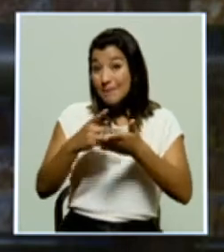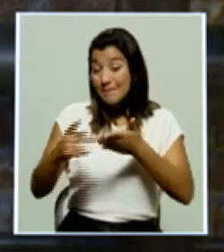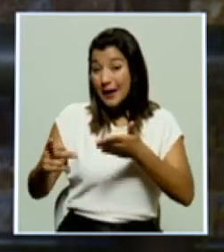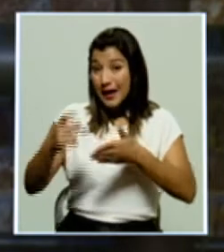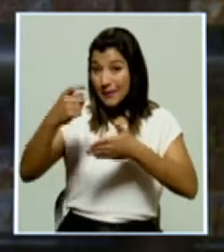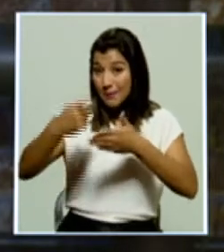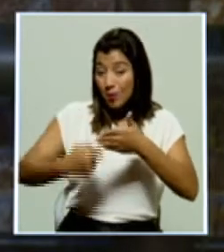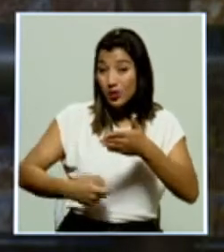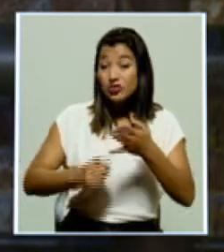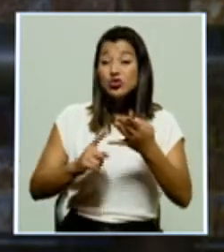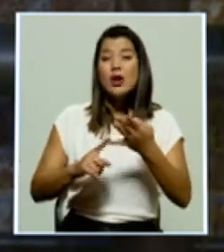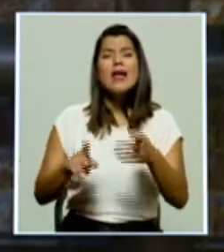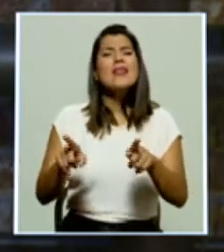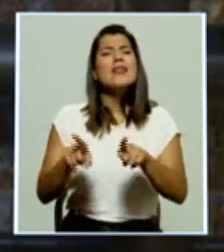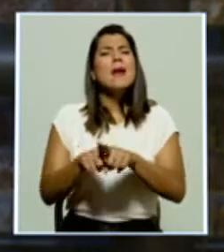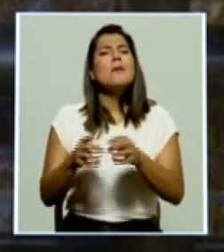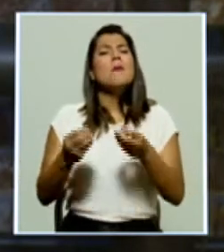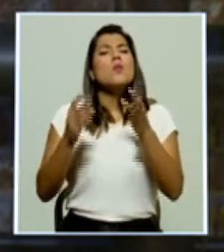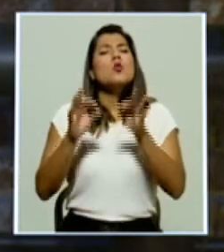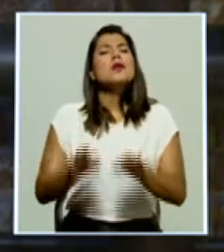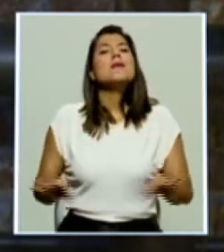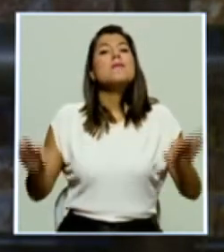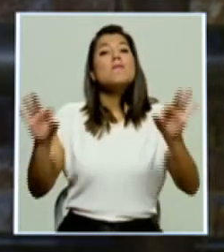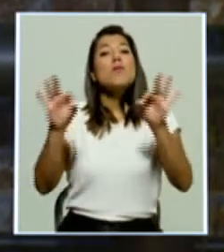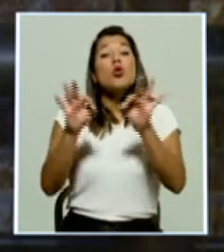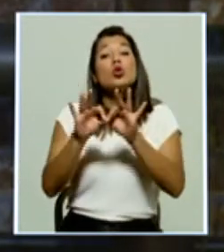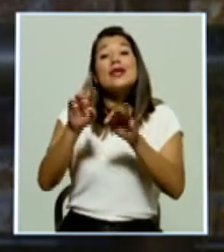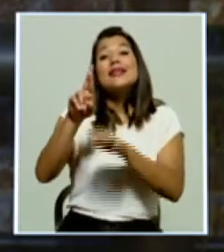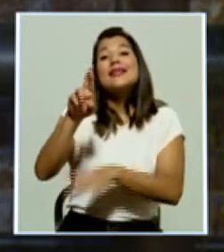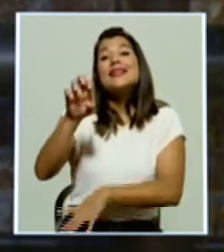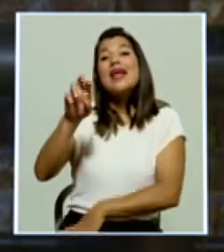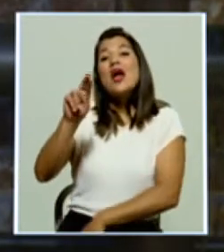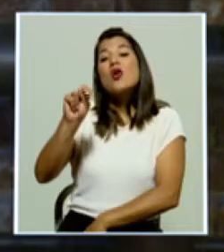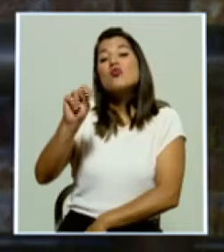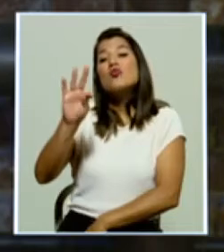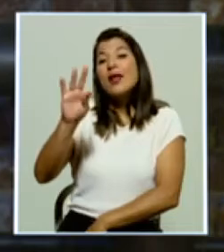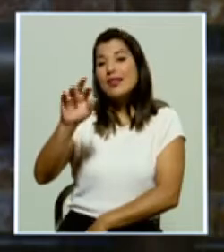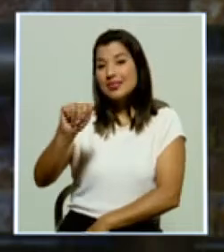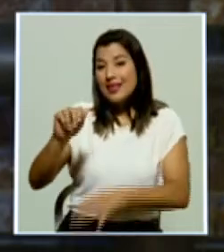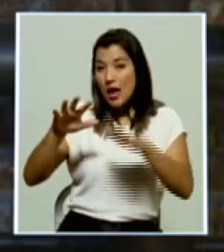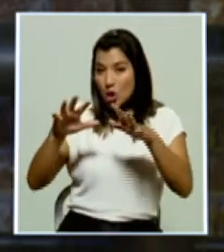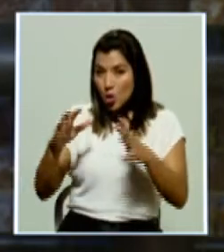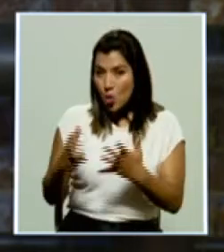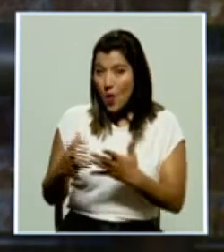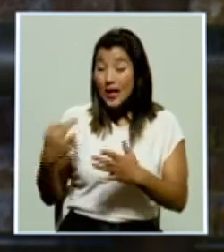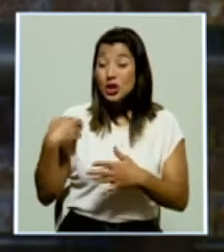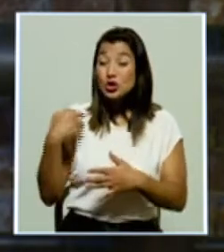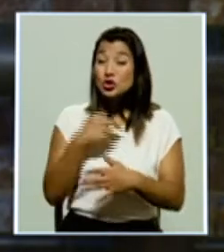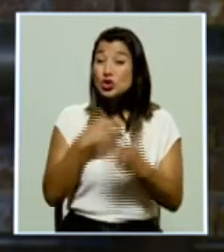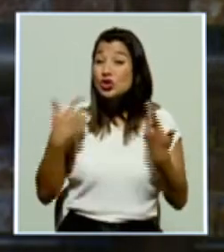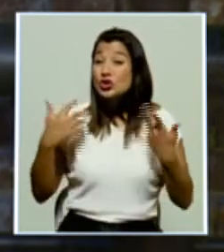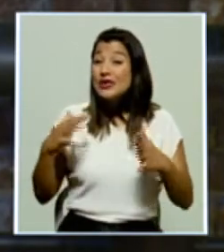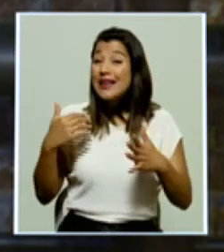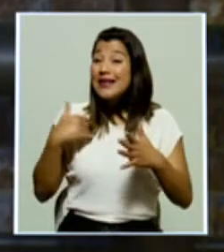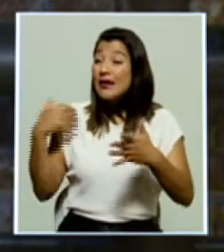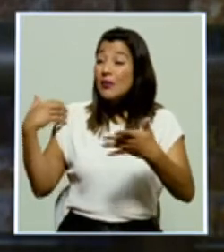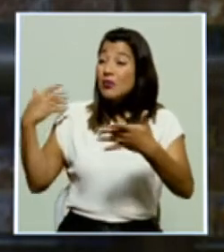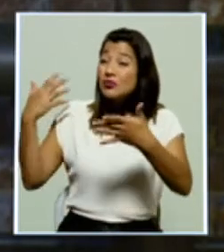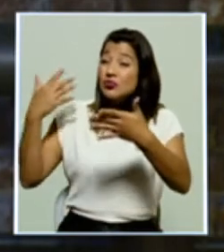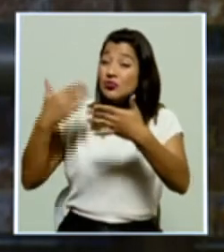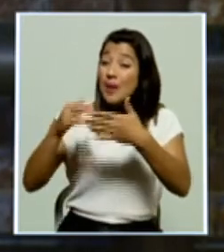renta global. Teníamos casi 20 años de venir impulsando esta propuesta. Se